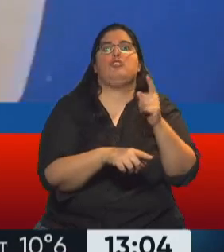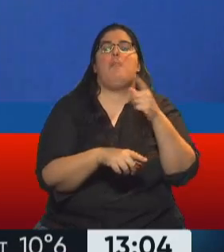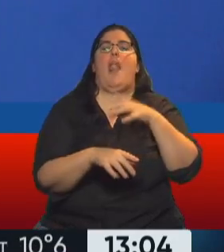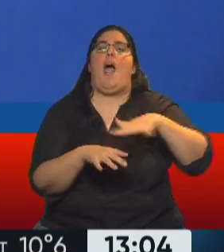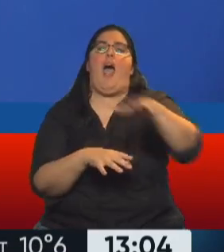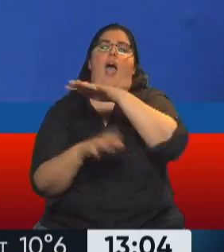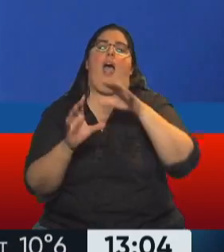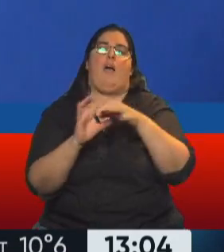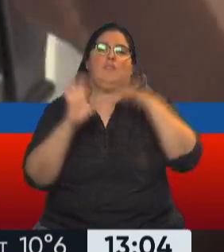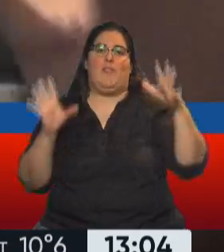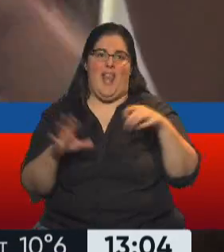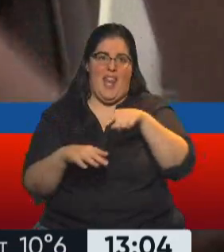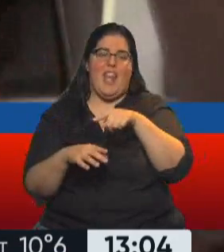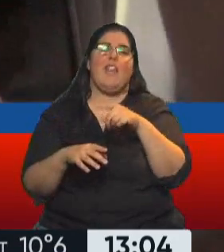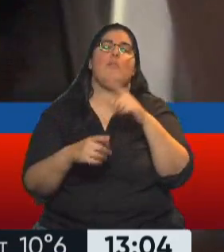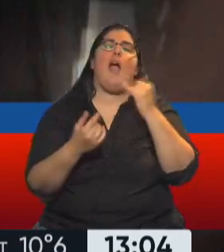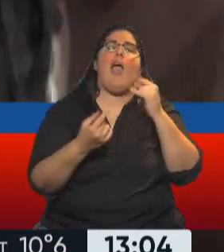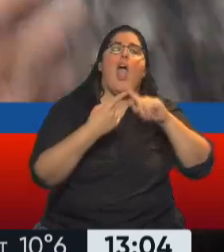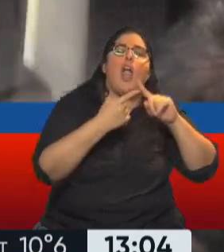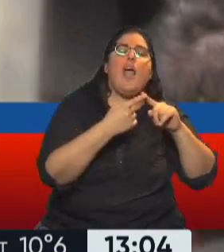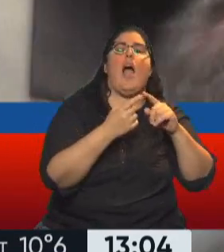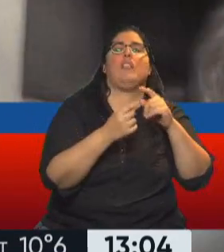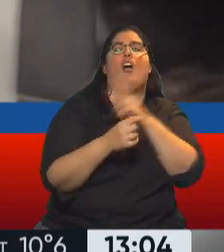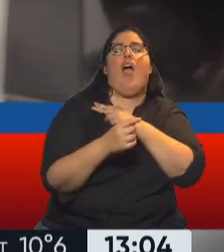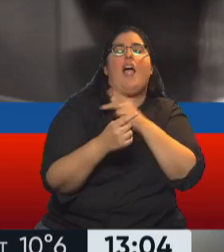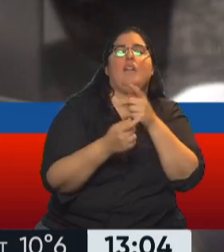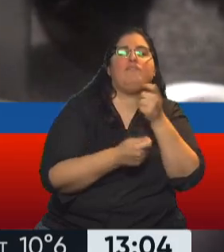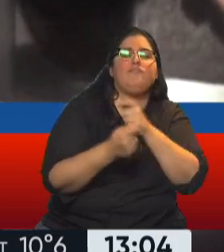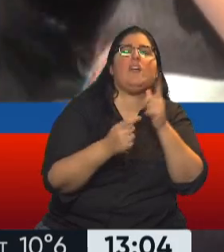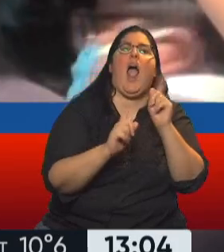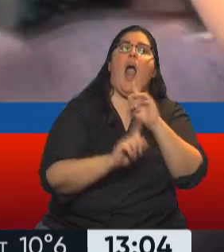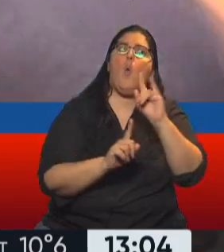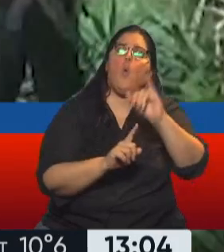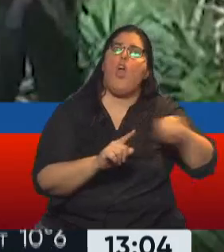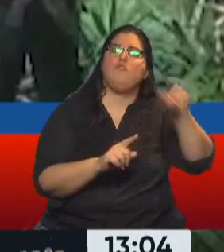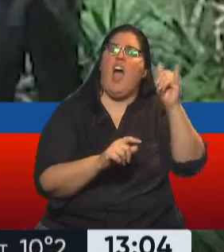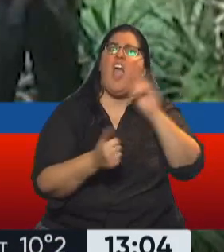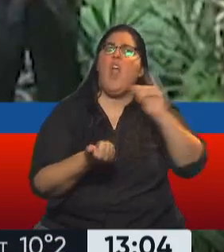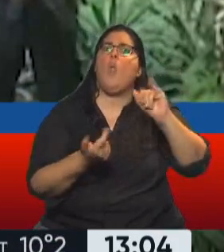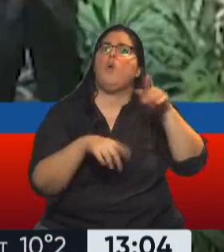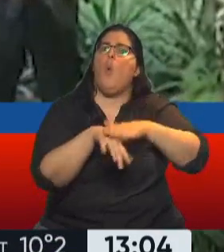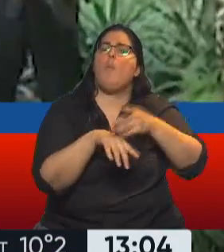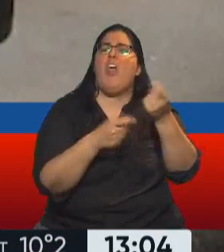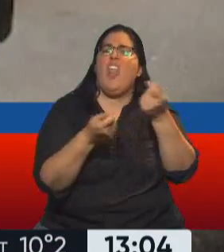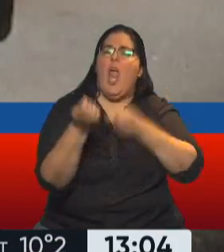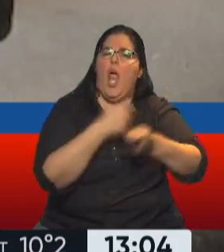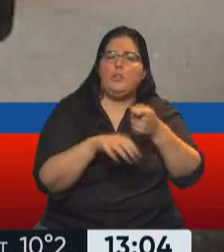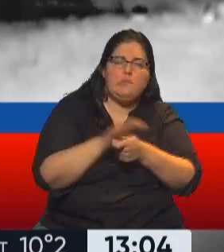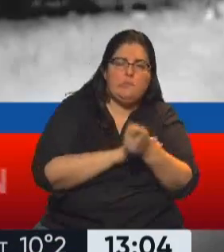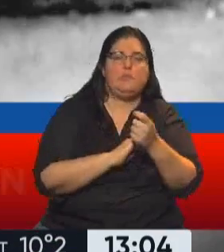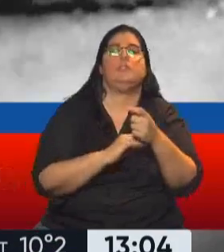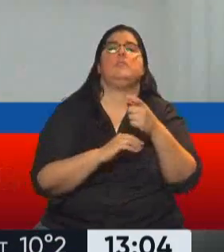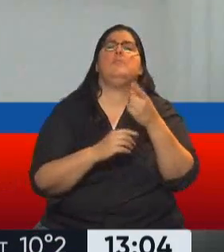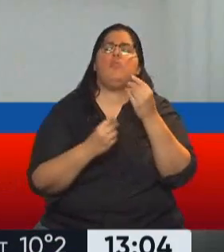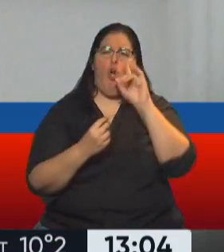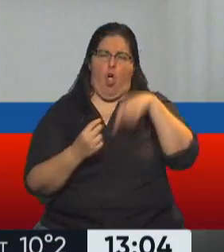con intereses injerencistas y que algunas también tienen denuncias por lavado de dinero. Pero, ¿en qué se basan estas